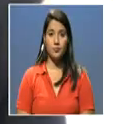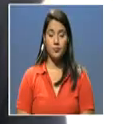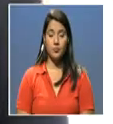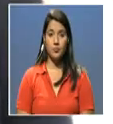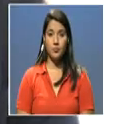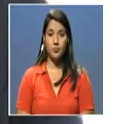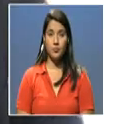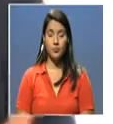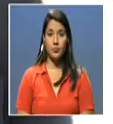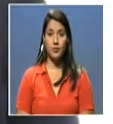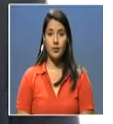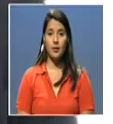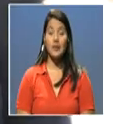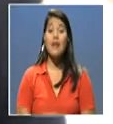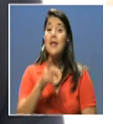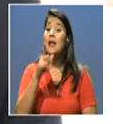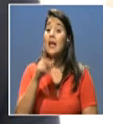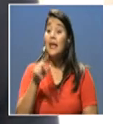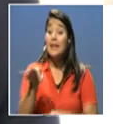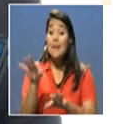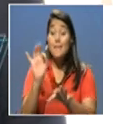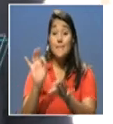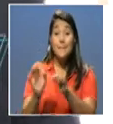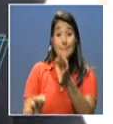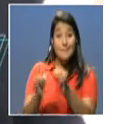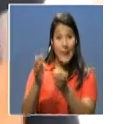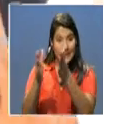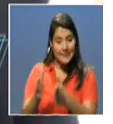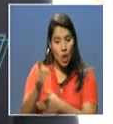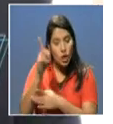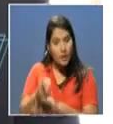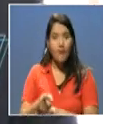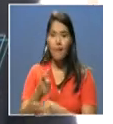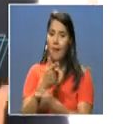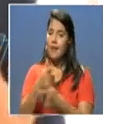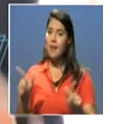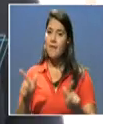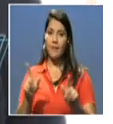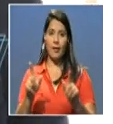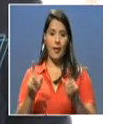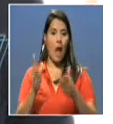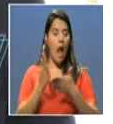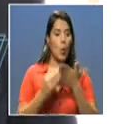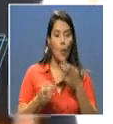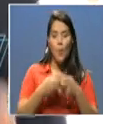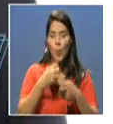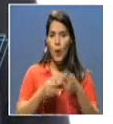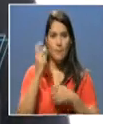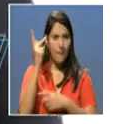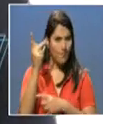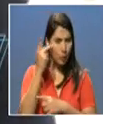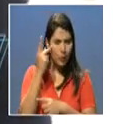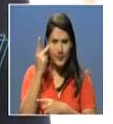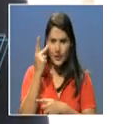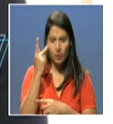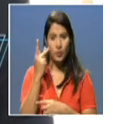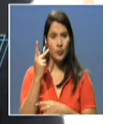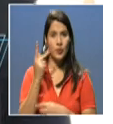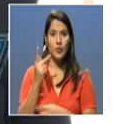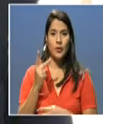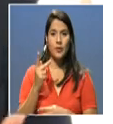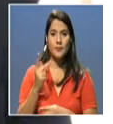Los magistrados tienen que estar libres de cualquier influencia política. Se debe eliminar el lobby, que tengan que ir a pedir votos y que vengan ya